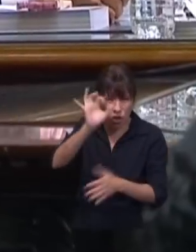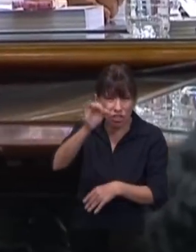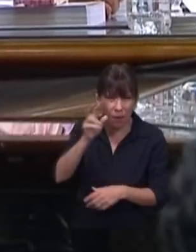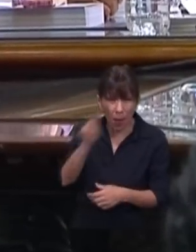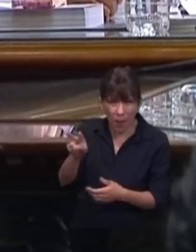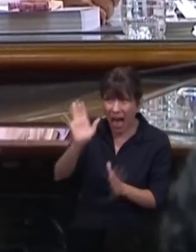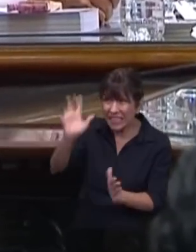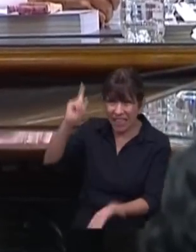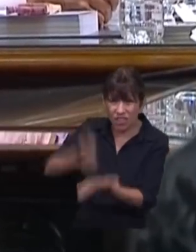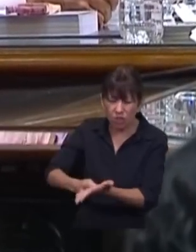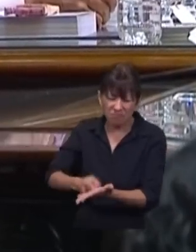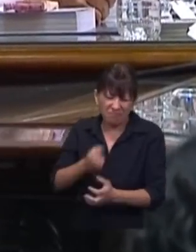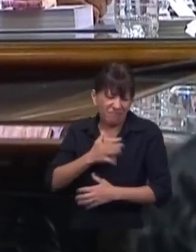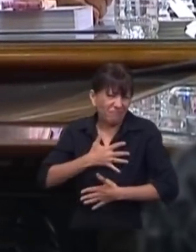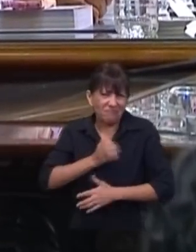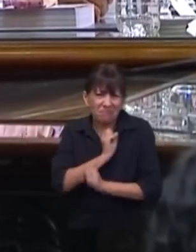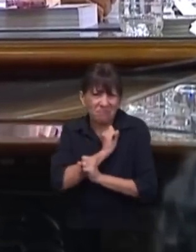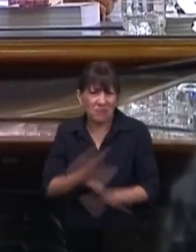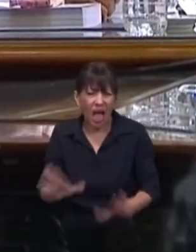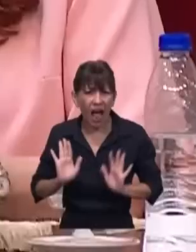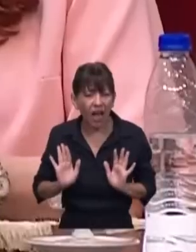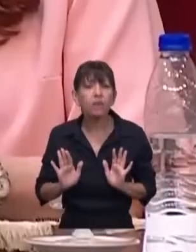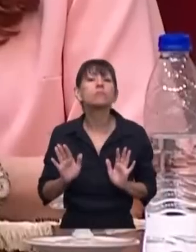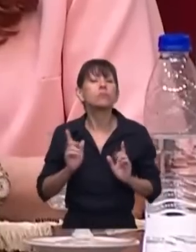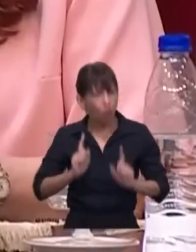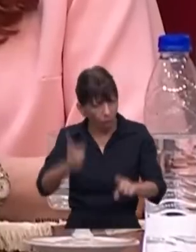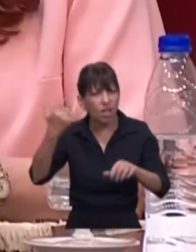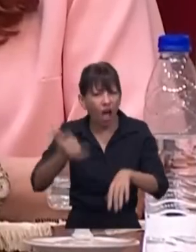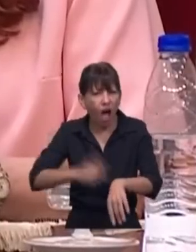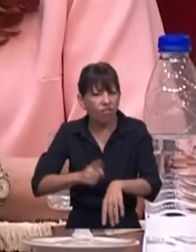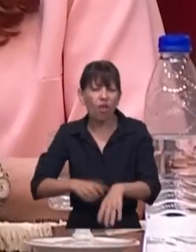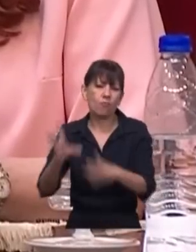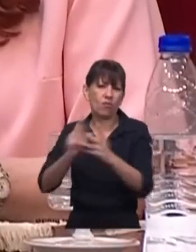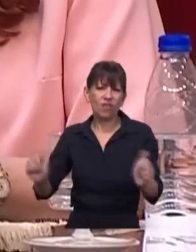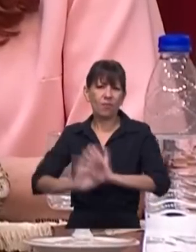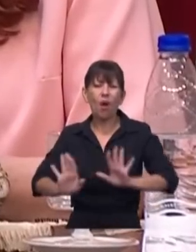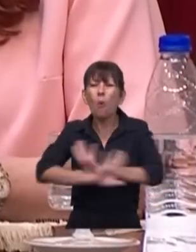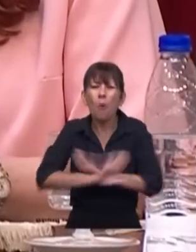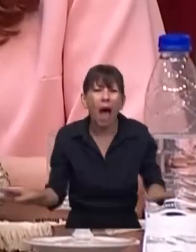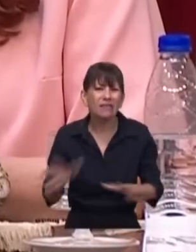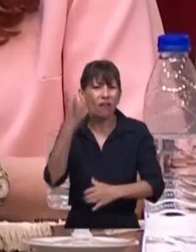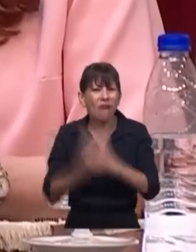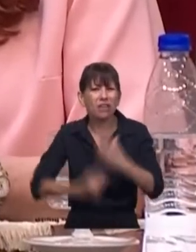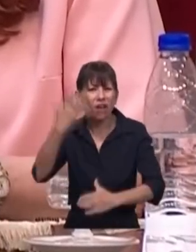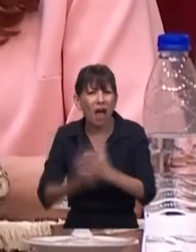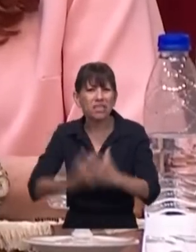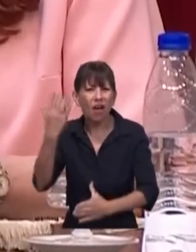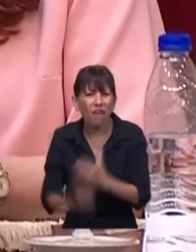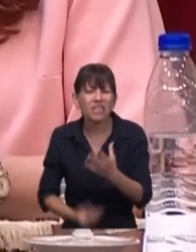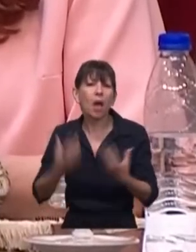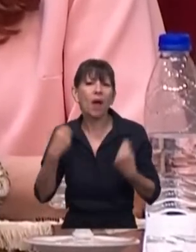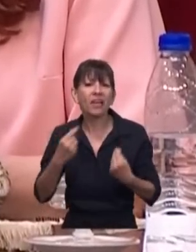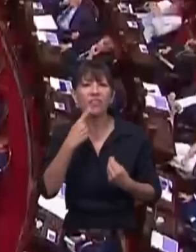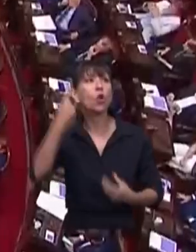Los tribunales aún tienen tiempo de reponer el imperio del derecho y acabar con tantas tropelías cometidas invocando el nombre